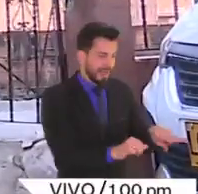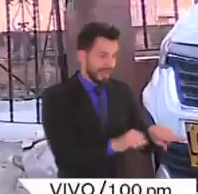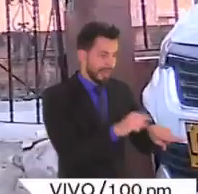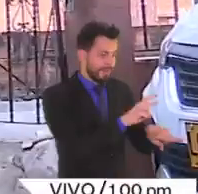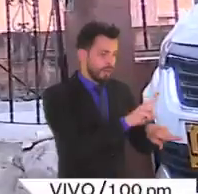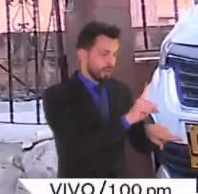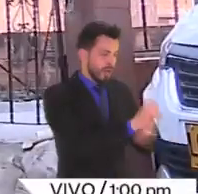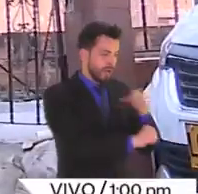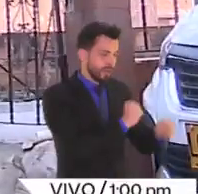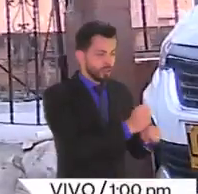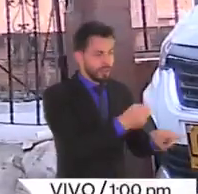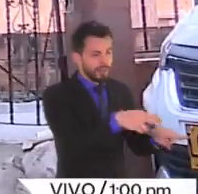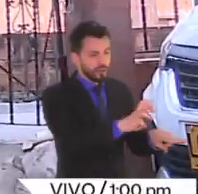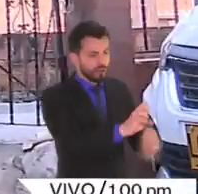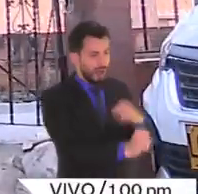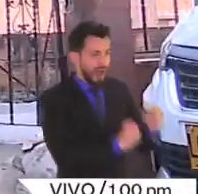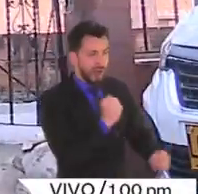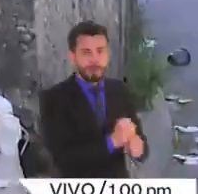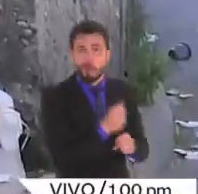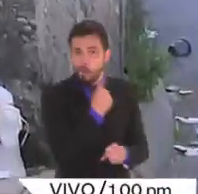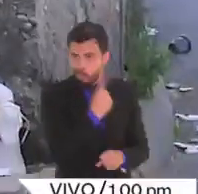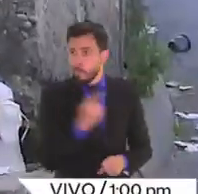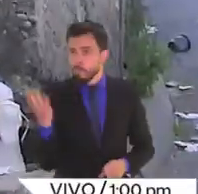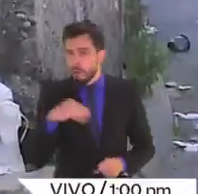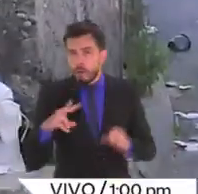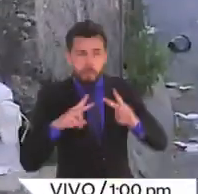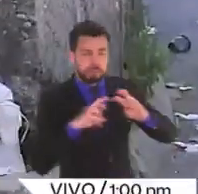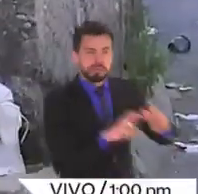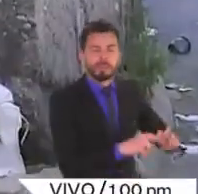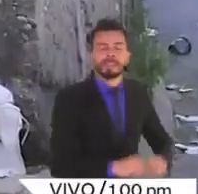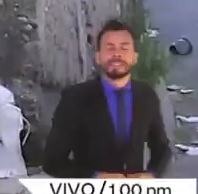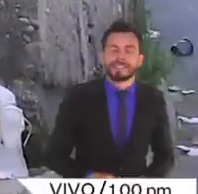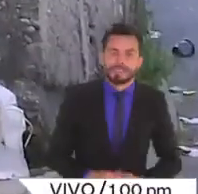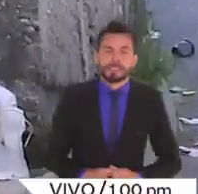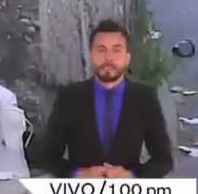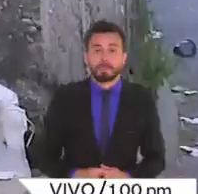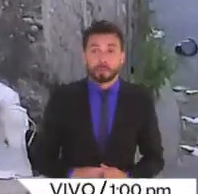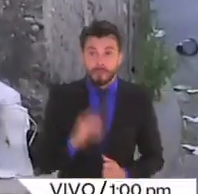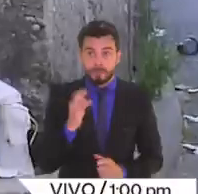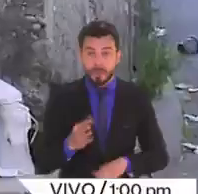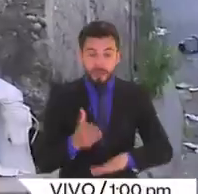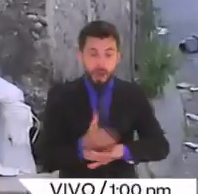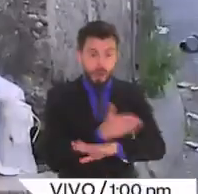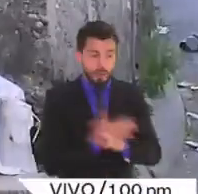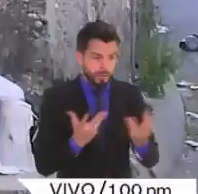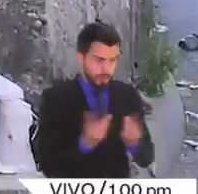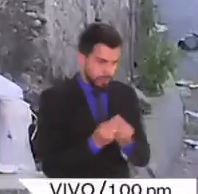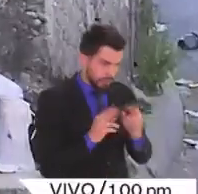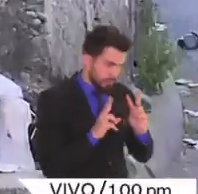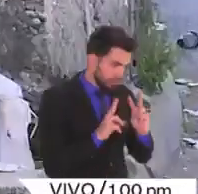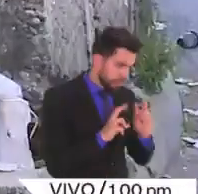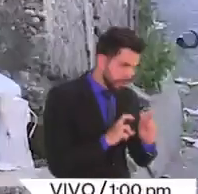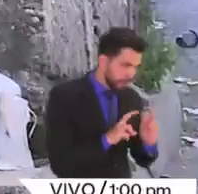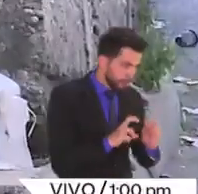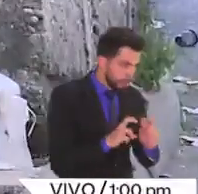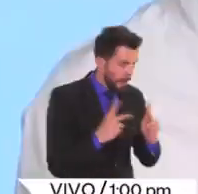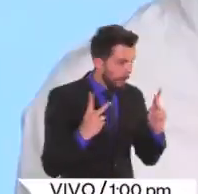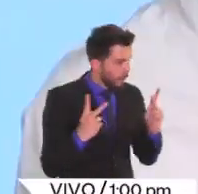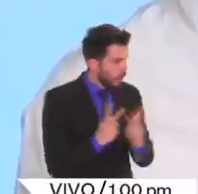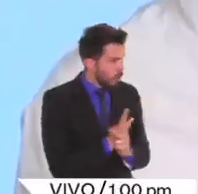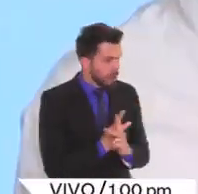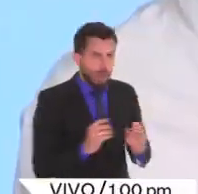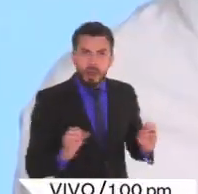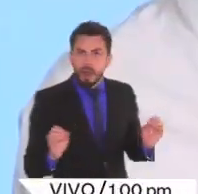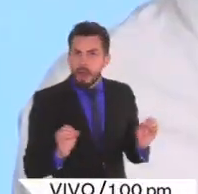21 años hay que señalar que no encontramos preliminarmente digamos Rastros de violencia hacia